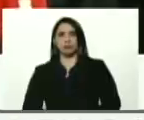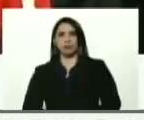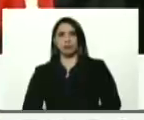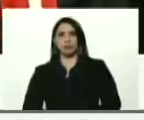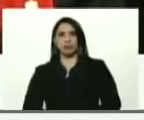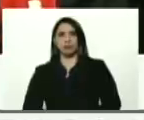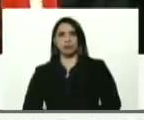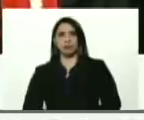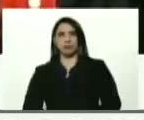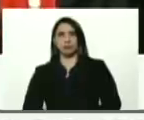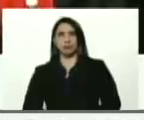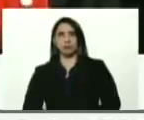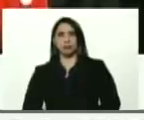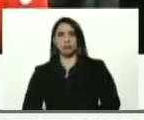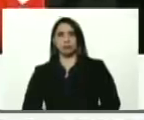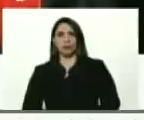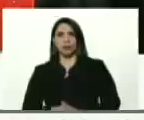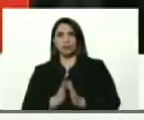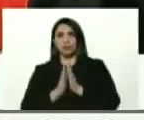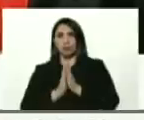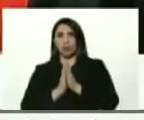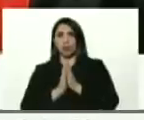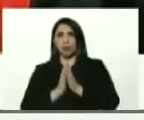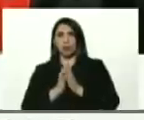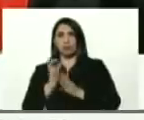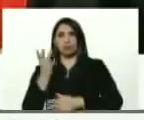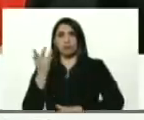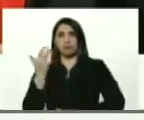Levanten su mano derecha, por favor.